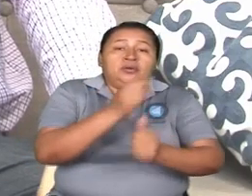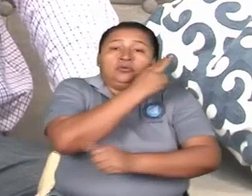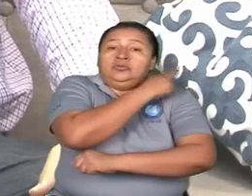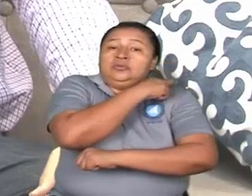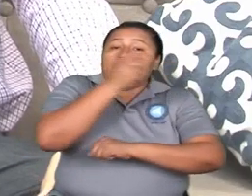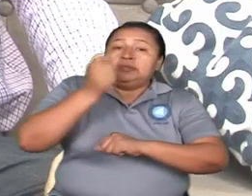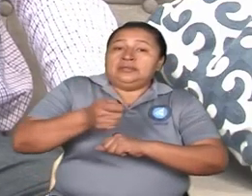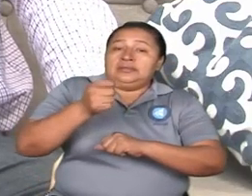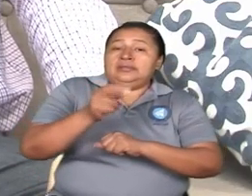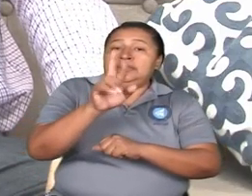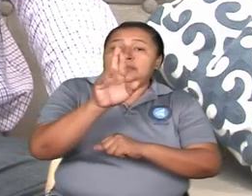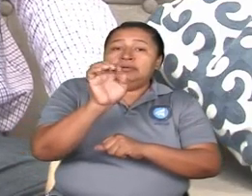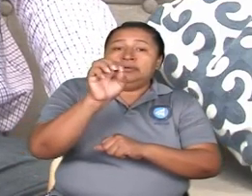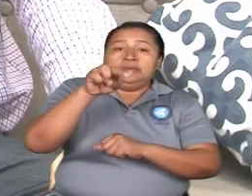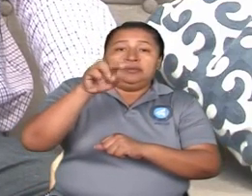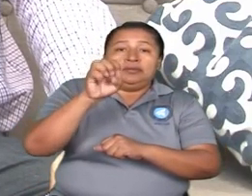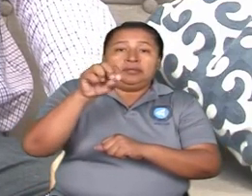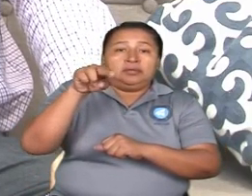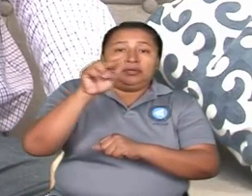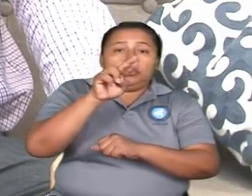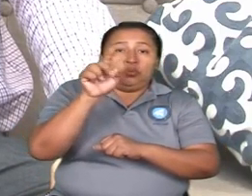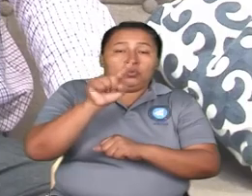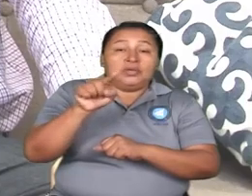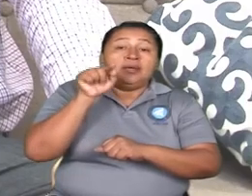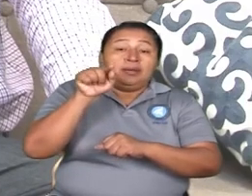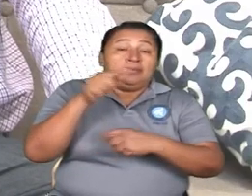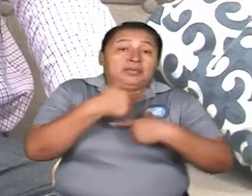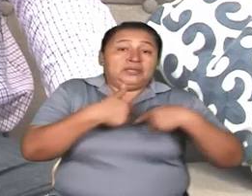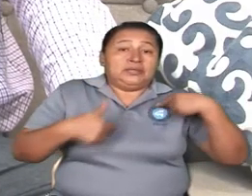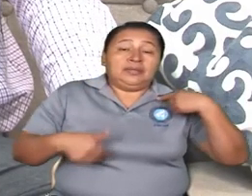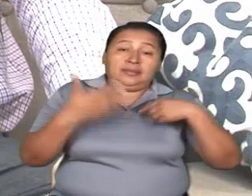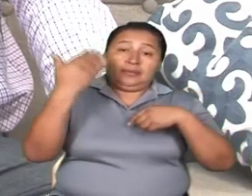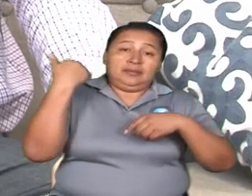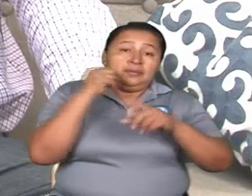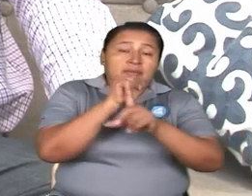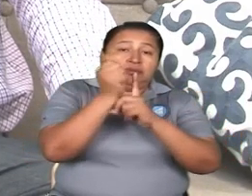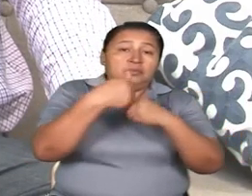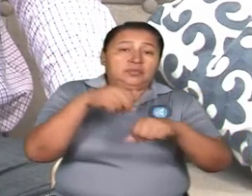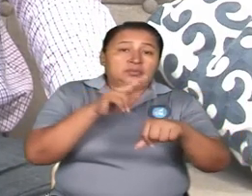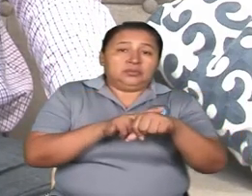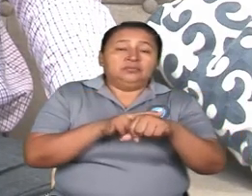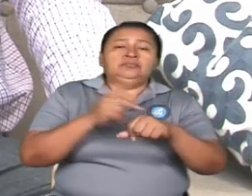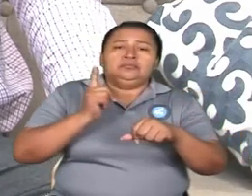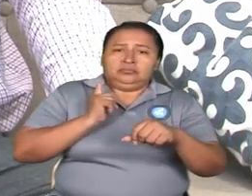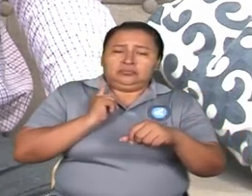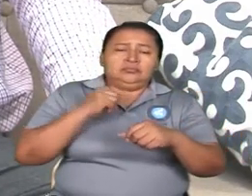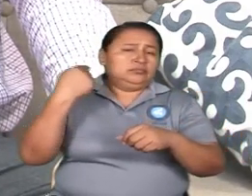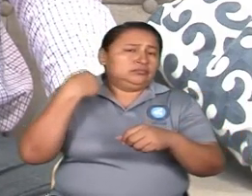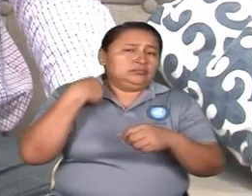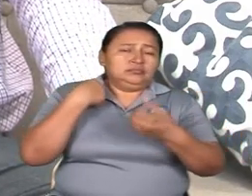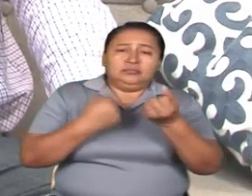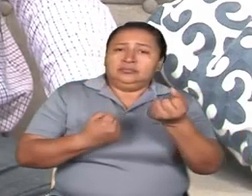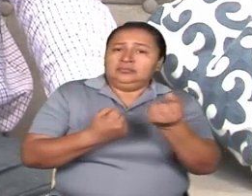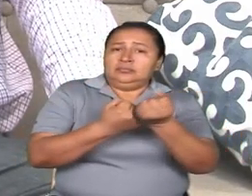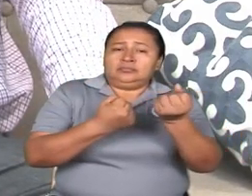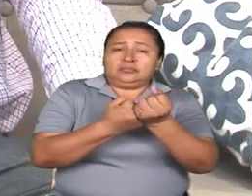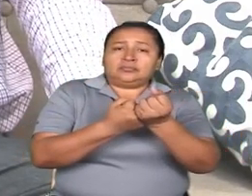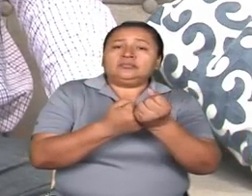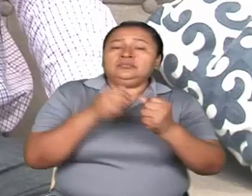René Núñez Téllez, que fue presidente de la Asamblea Nacional, y contó con el apoyo